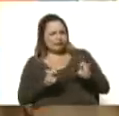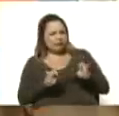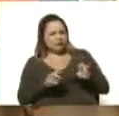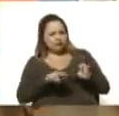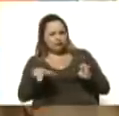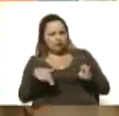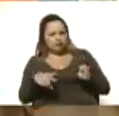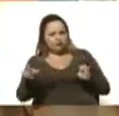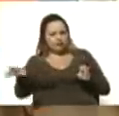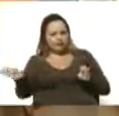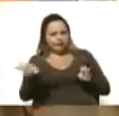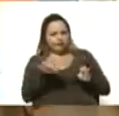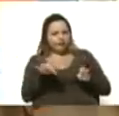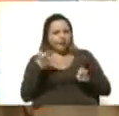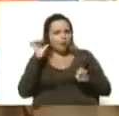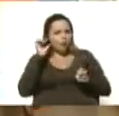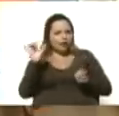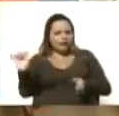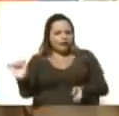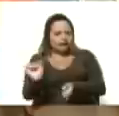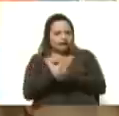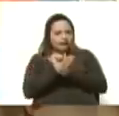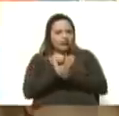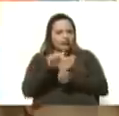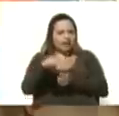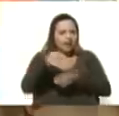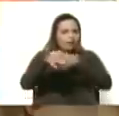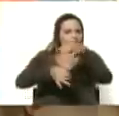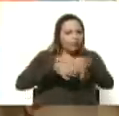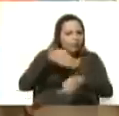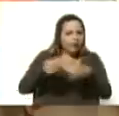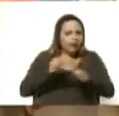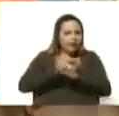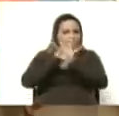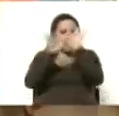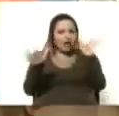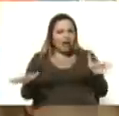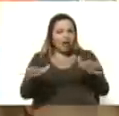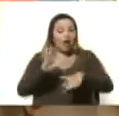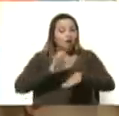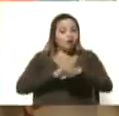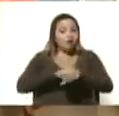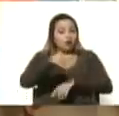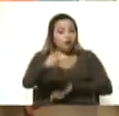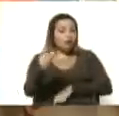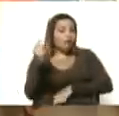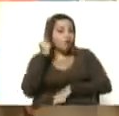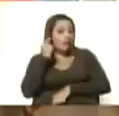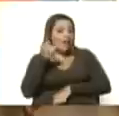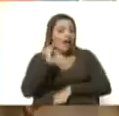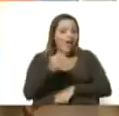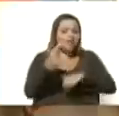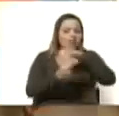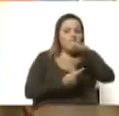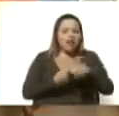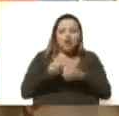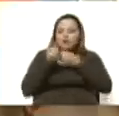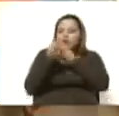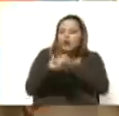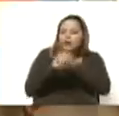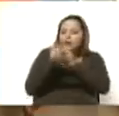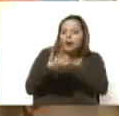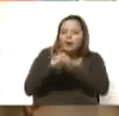detenerla y allí comienza a aclararse todo el panorama porque ella nos lleva a Glenn